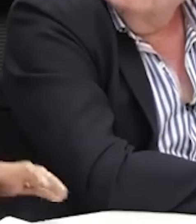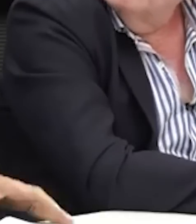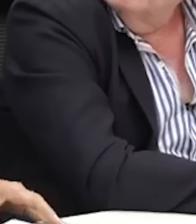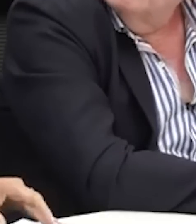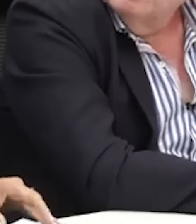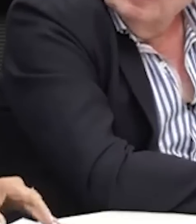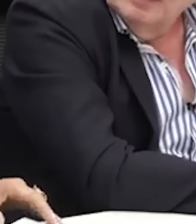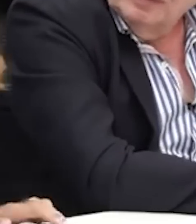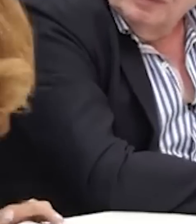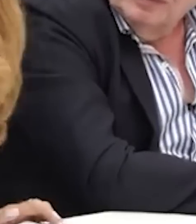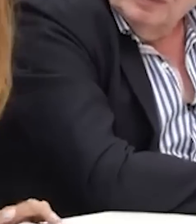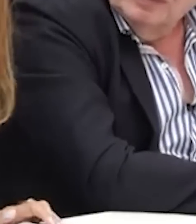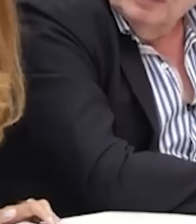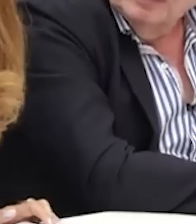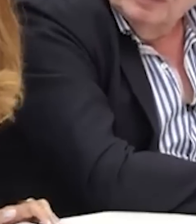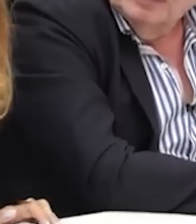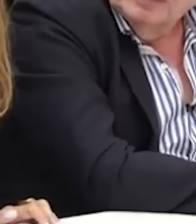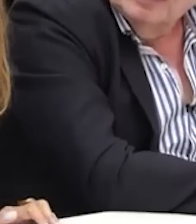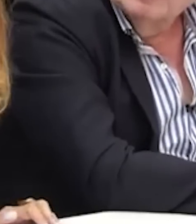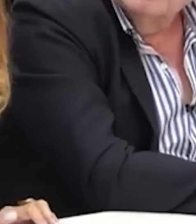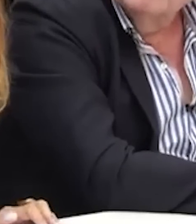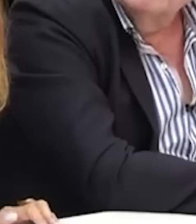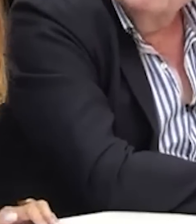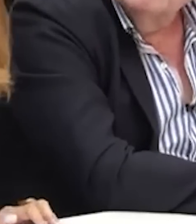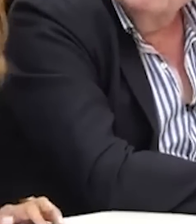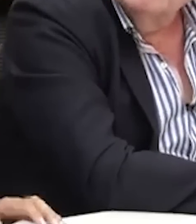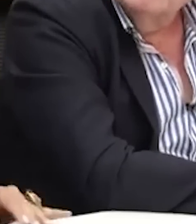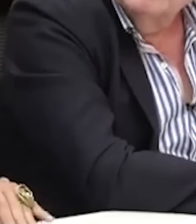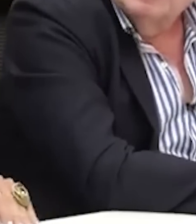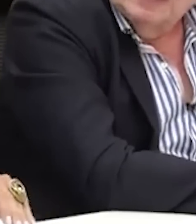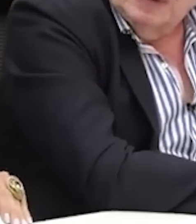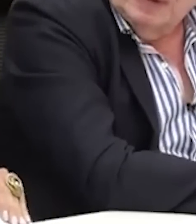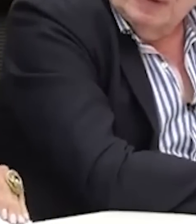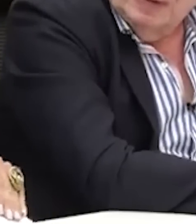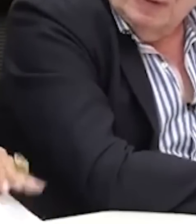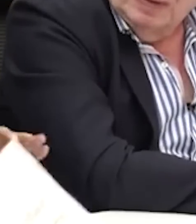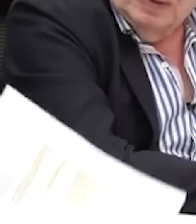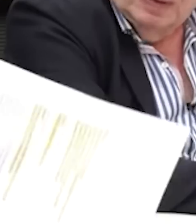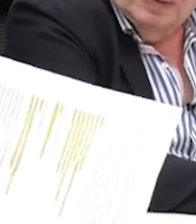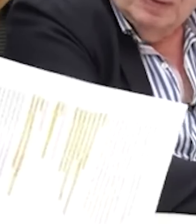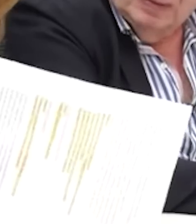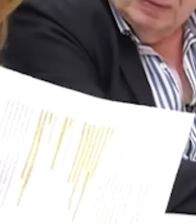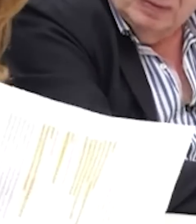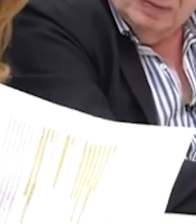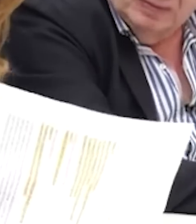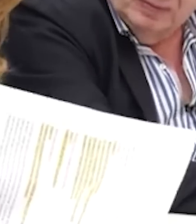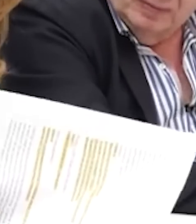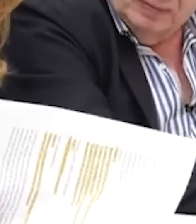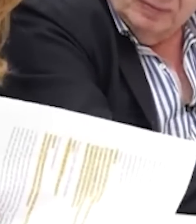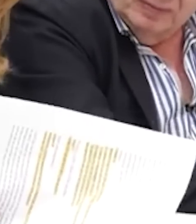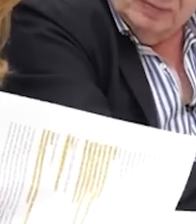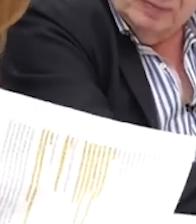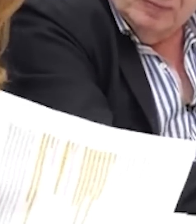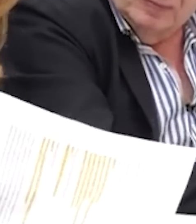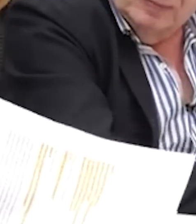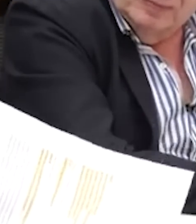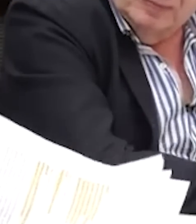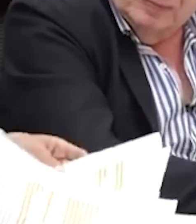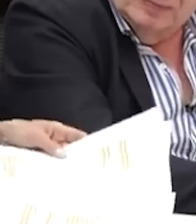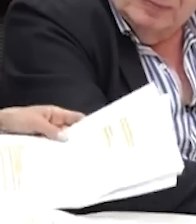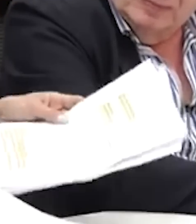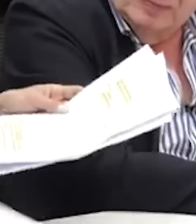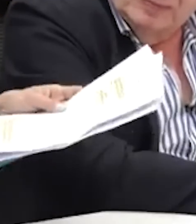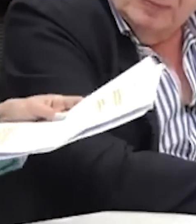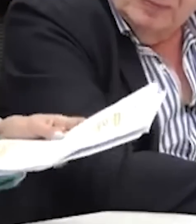fris. ¿En qué video vamos, Juanito? ¿En el 4? En el 5. Ah, ok, sí. A ver, vamos a ver el mismo